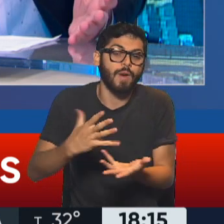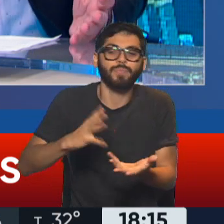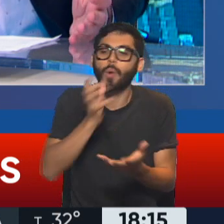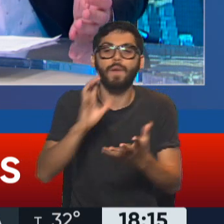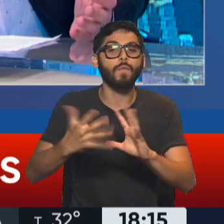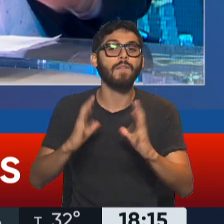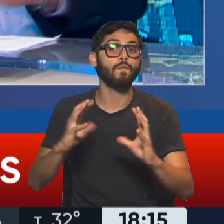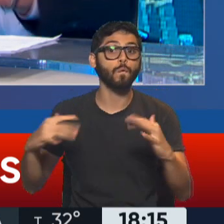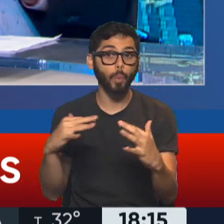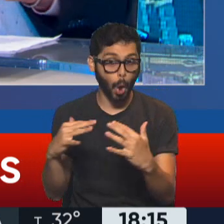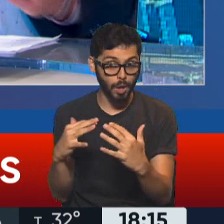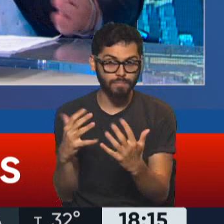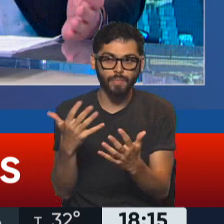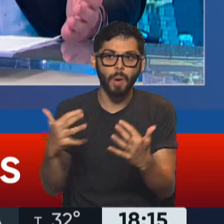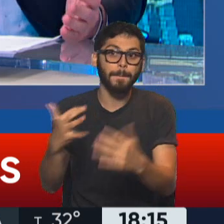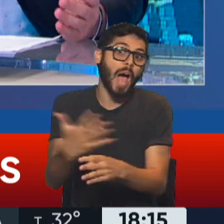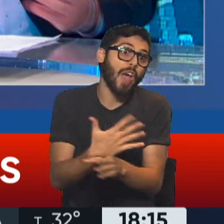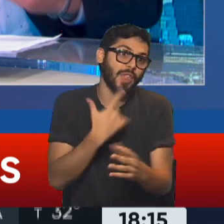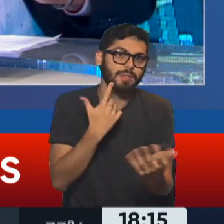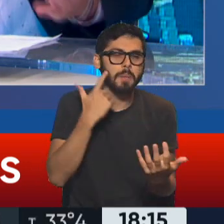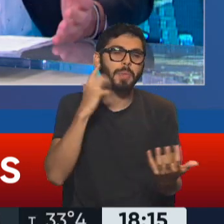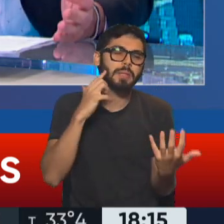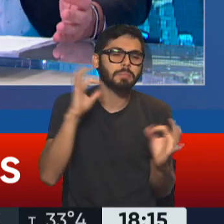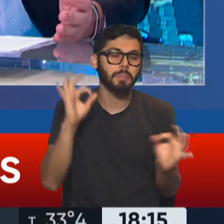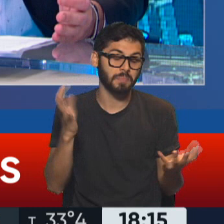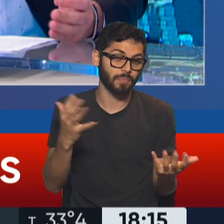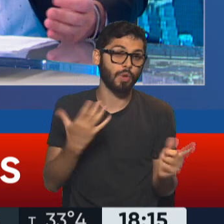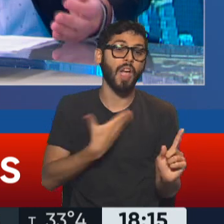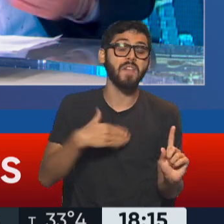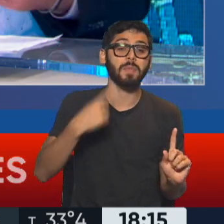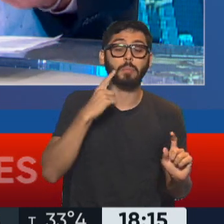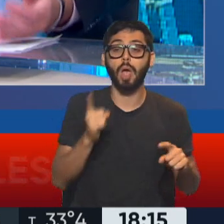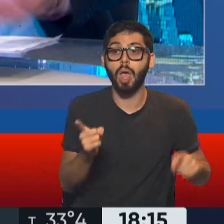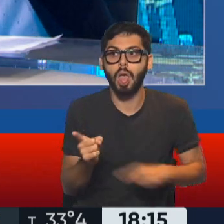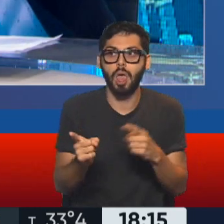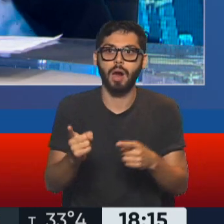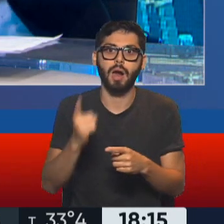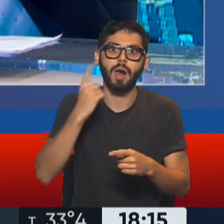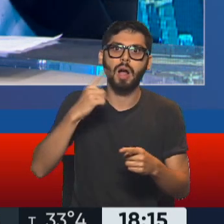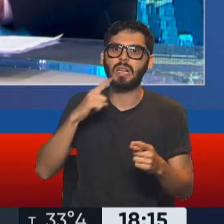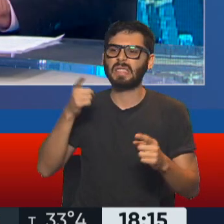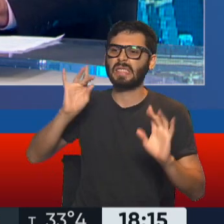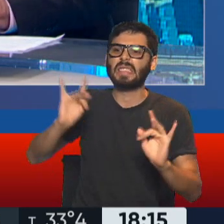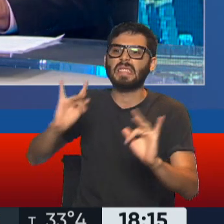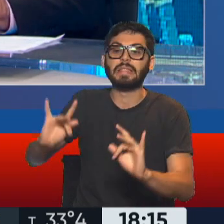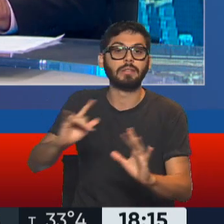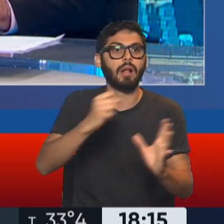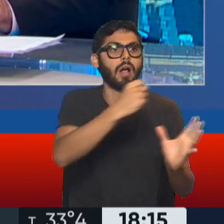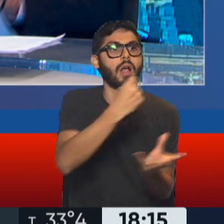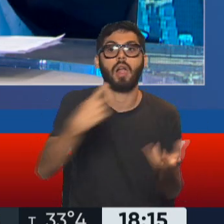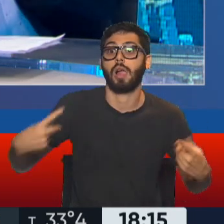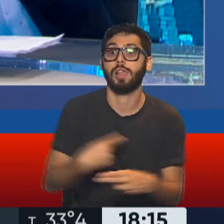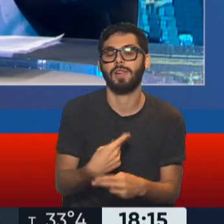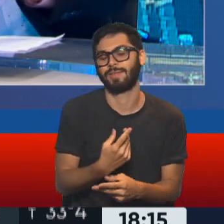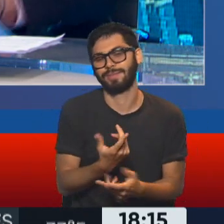Claro, exactamente. Consideran el gobierno que el FMI no va a empujar a la Argentina a tener complicaciones en esos desembolsos que decía Raúl para